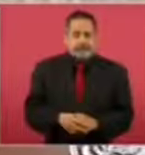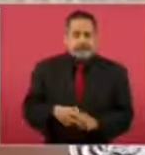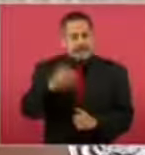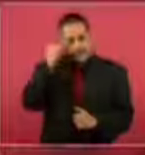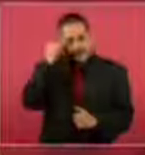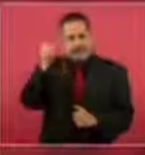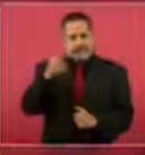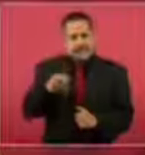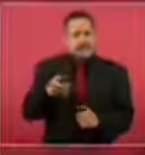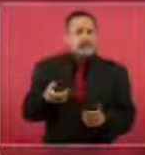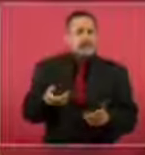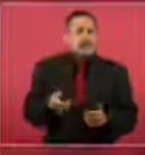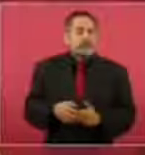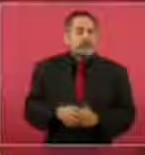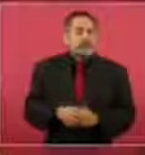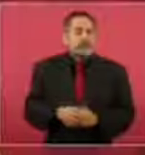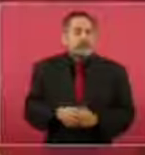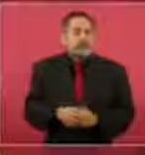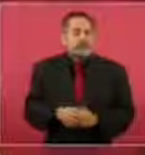Imagínense que